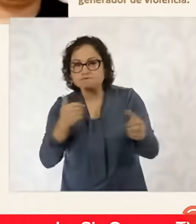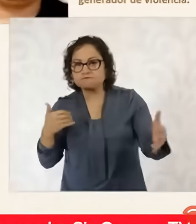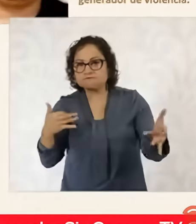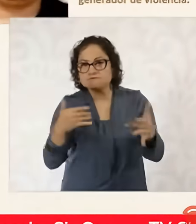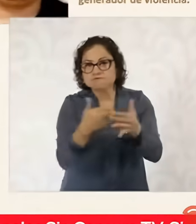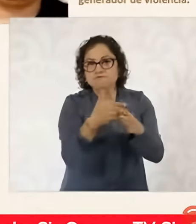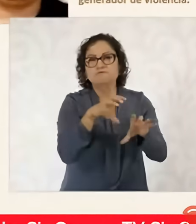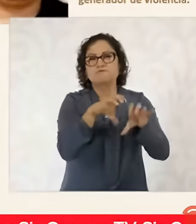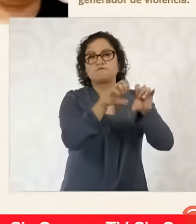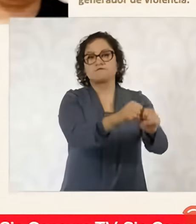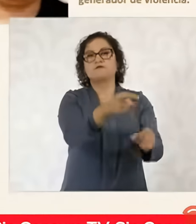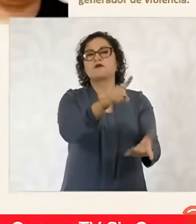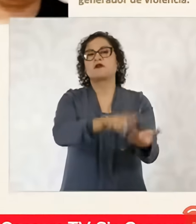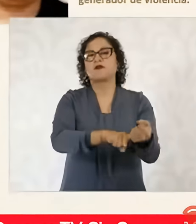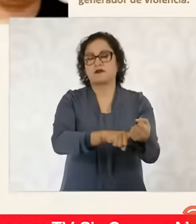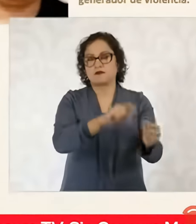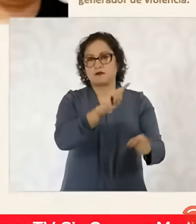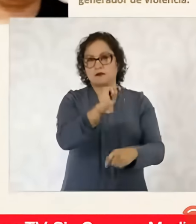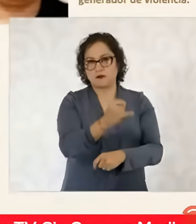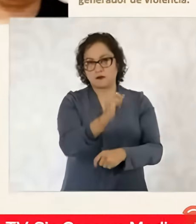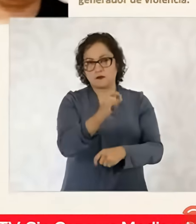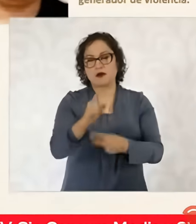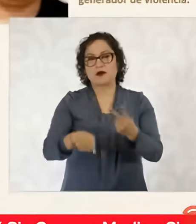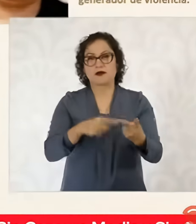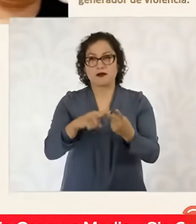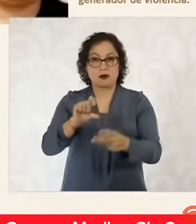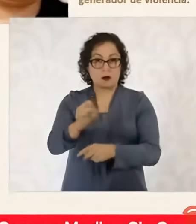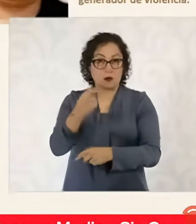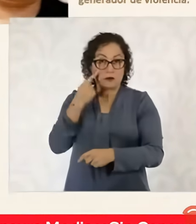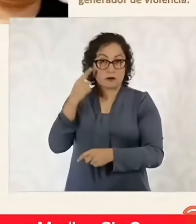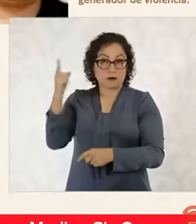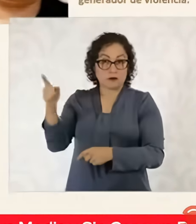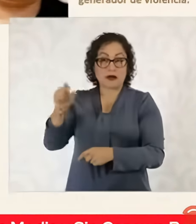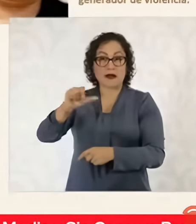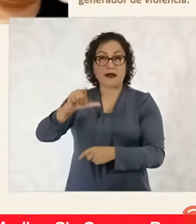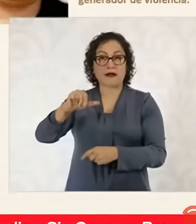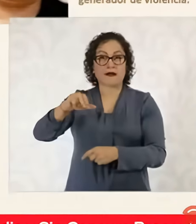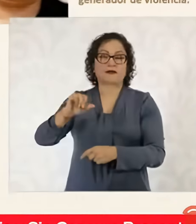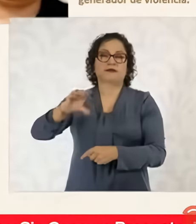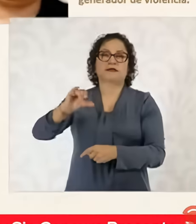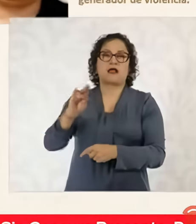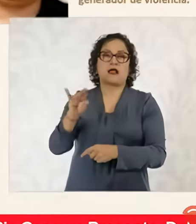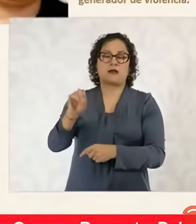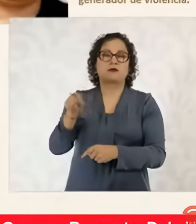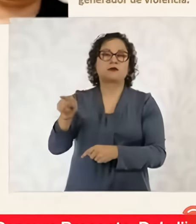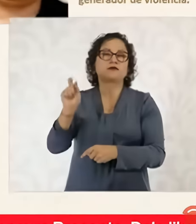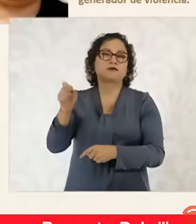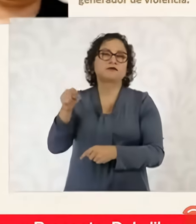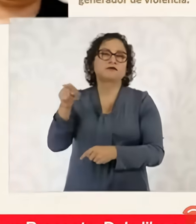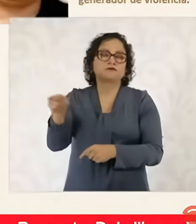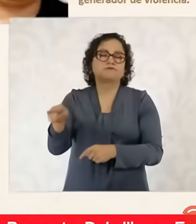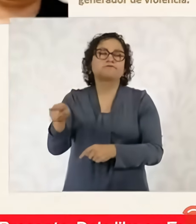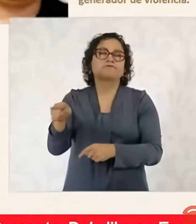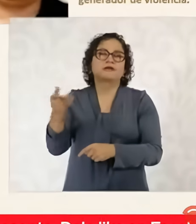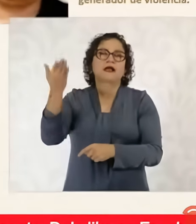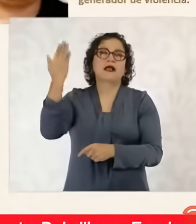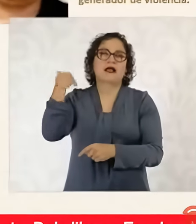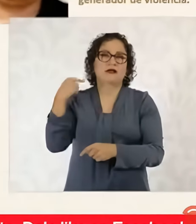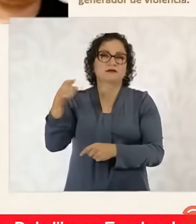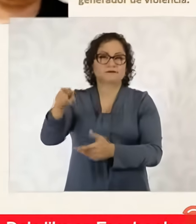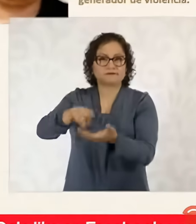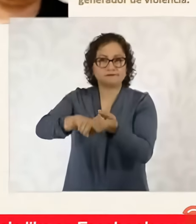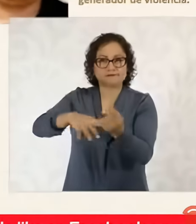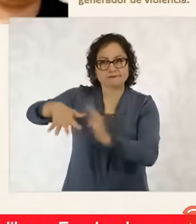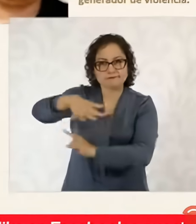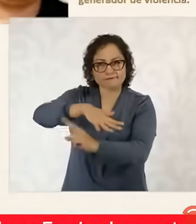Tijuana. También fue detenido Alfonso N., alias Cabo 13, vinculado con los Mayos, considerado objetivo prioritario en la entidad.